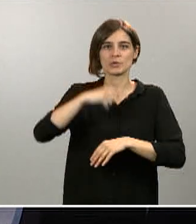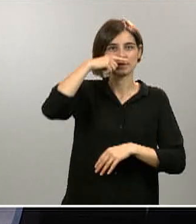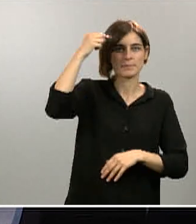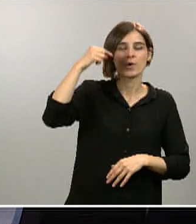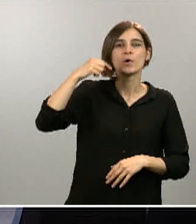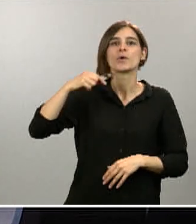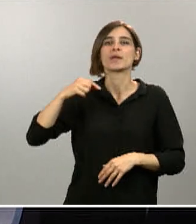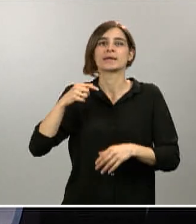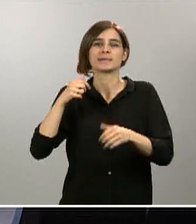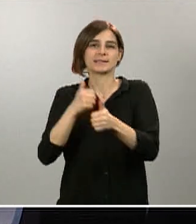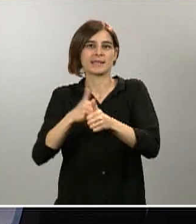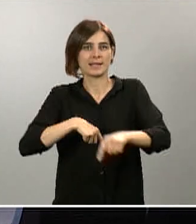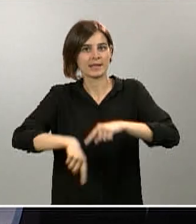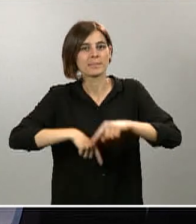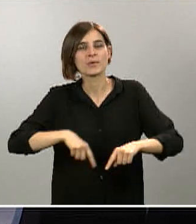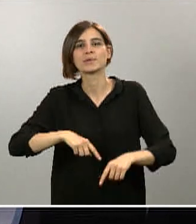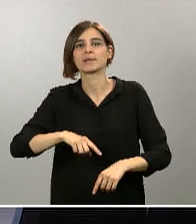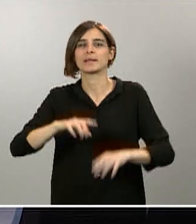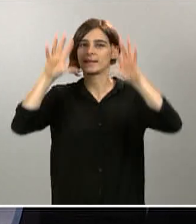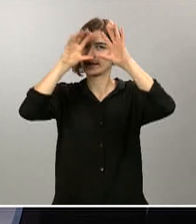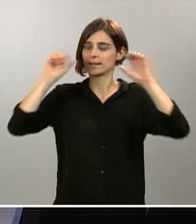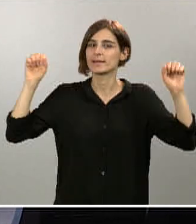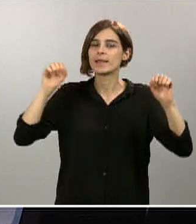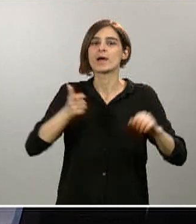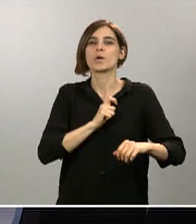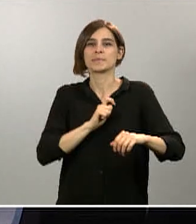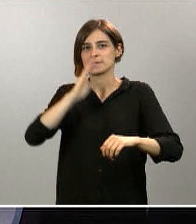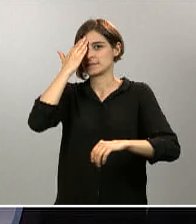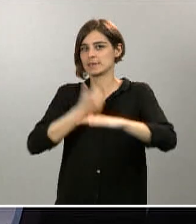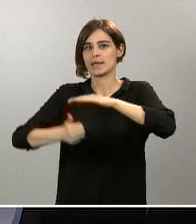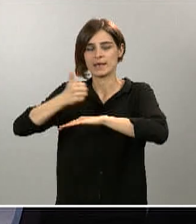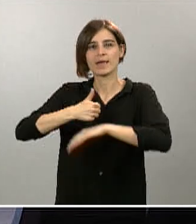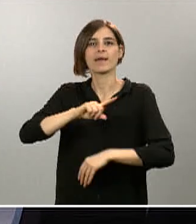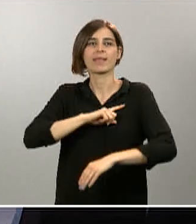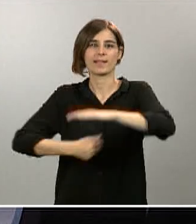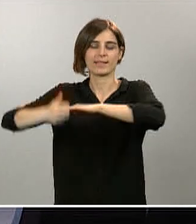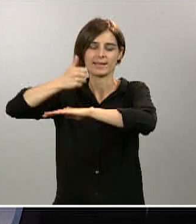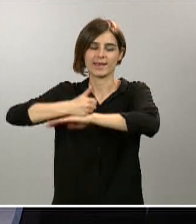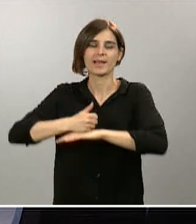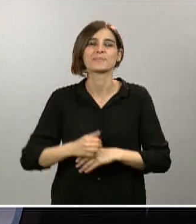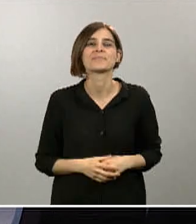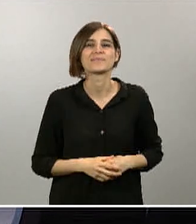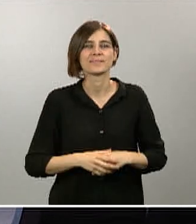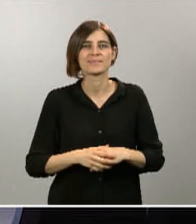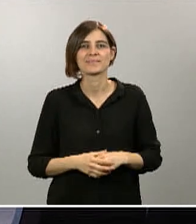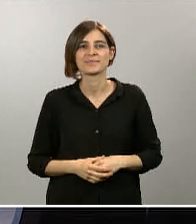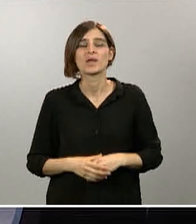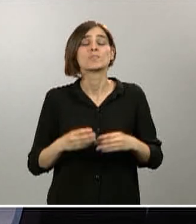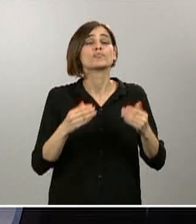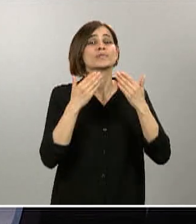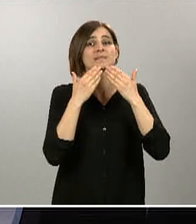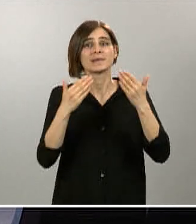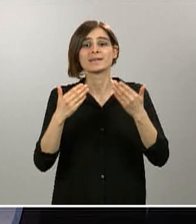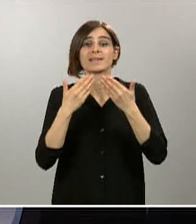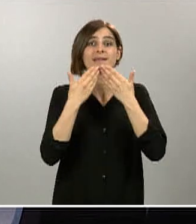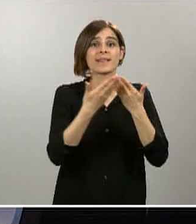Miguel Villarroya, la comisaria principal Pilar Ayué, el general José Manuel Santiago Marín. Muchísimas gracias y gracias a los participantes.